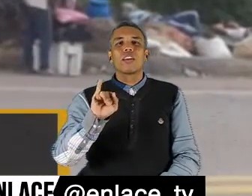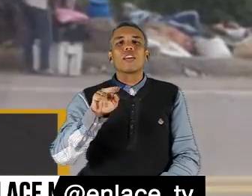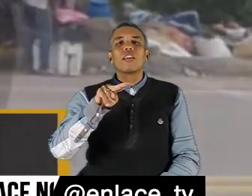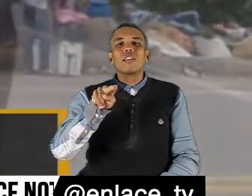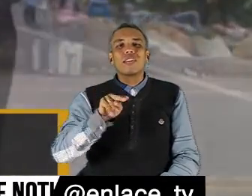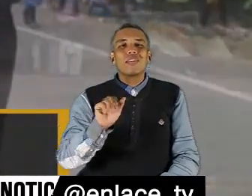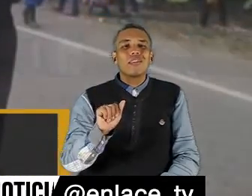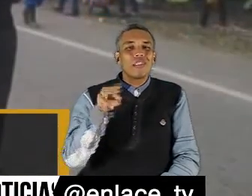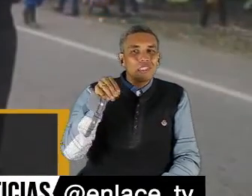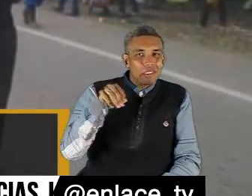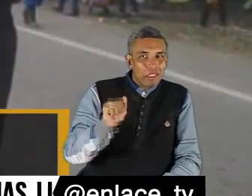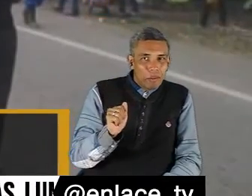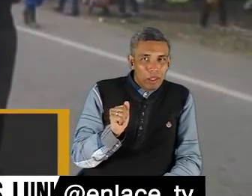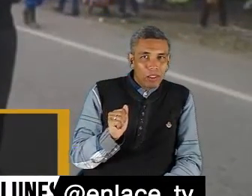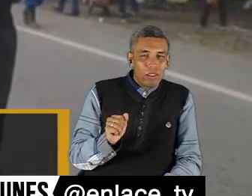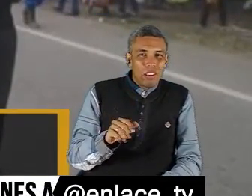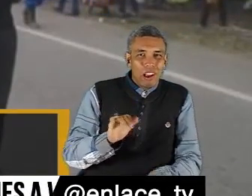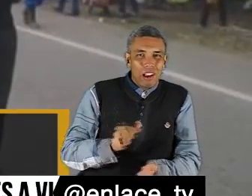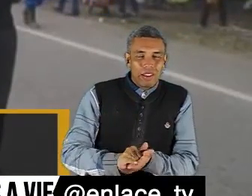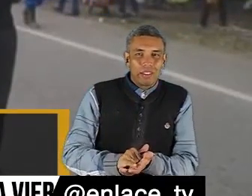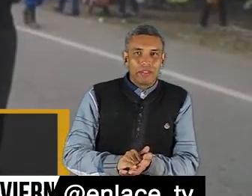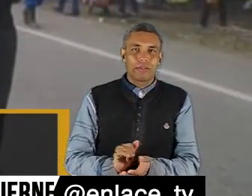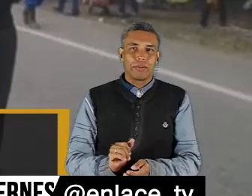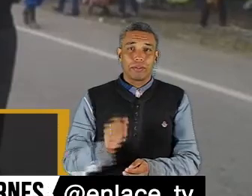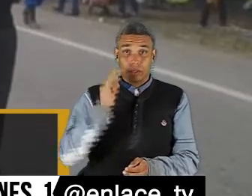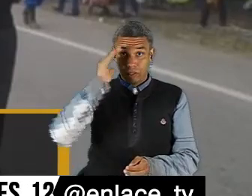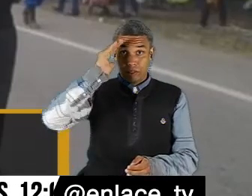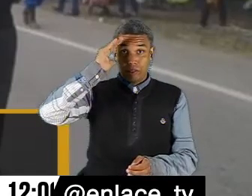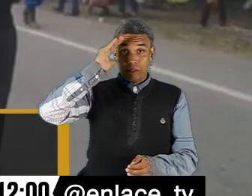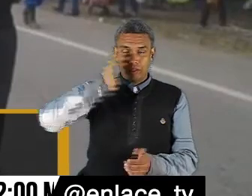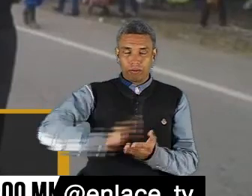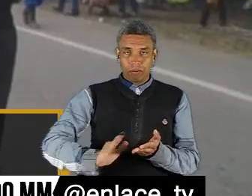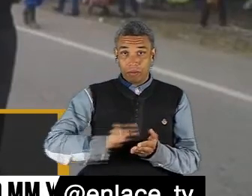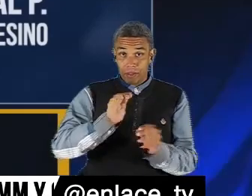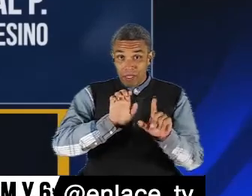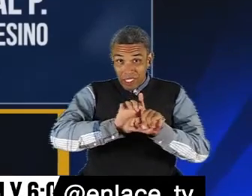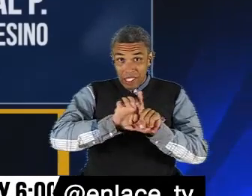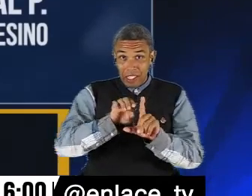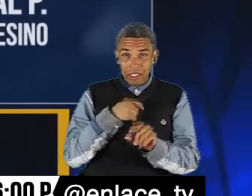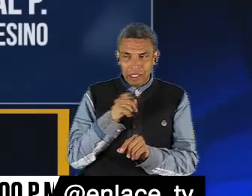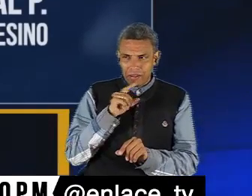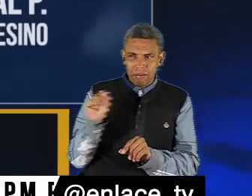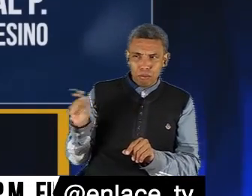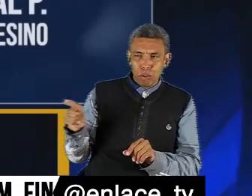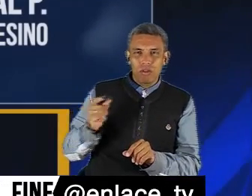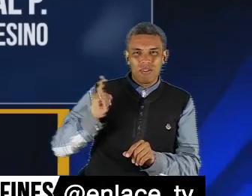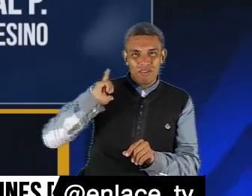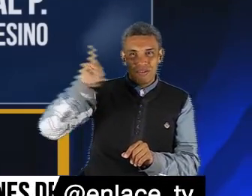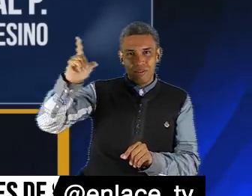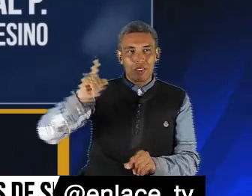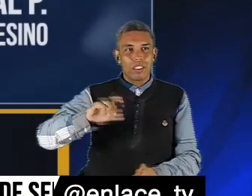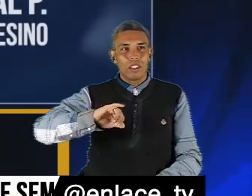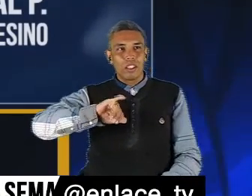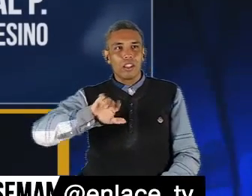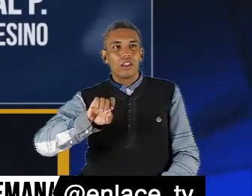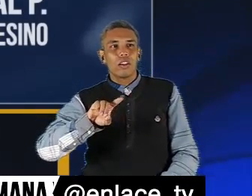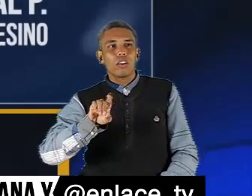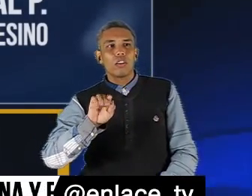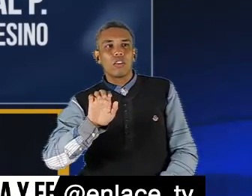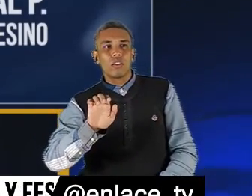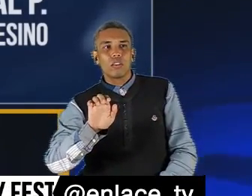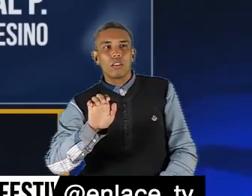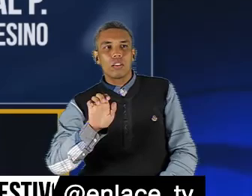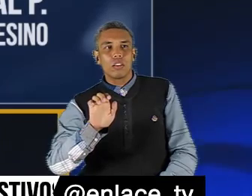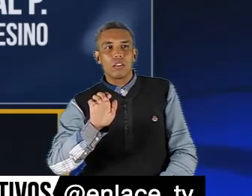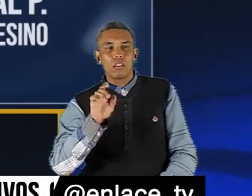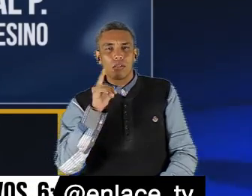que allí estaban apostados, Enlace Noticias dialogó con el vocero de este grupo, José Vidal Polanía. No, definitivamente nos tocó resolver